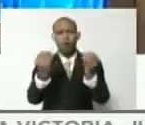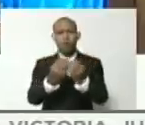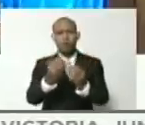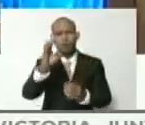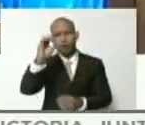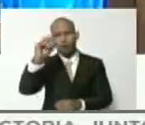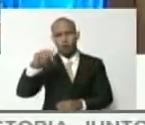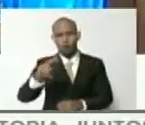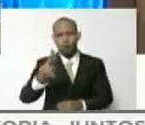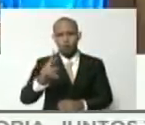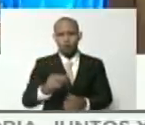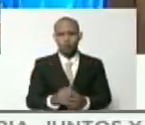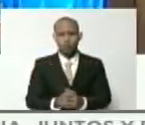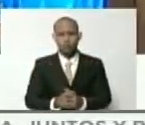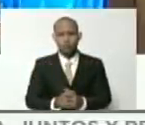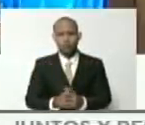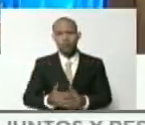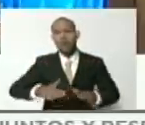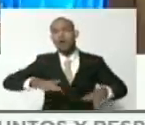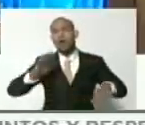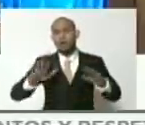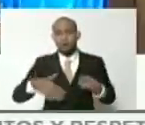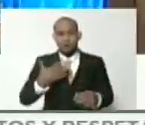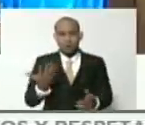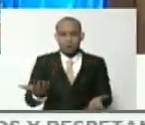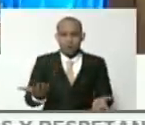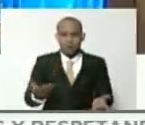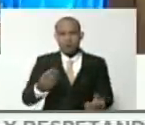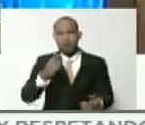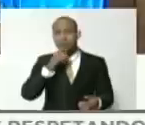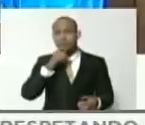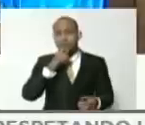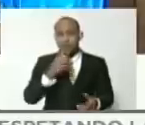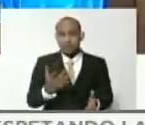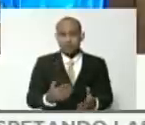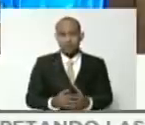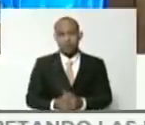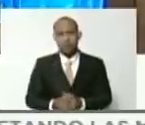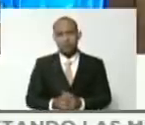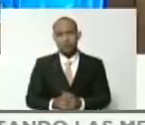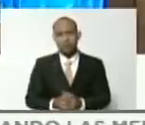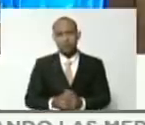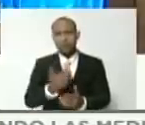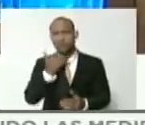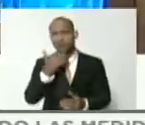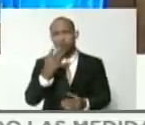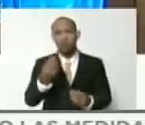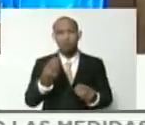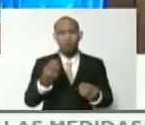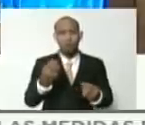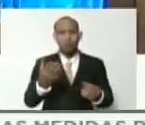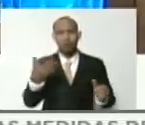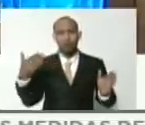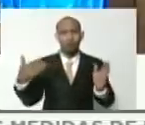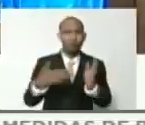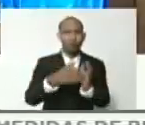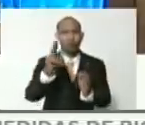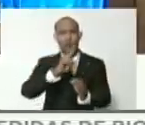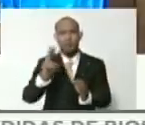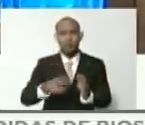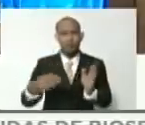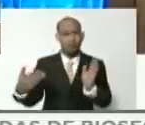Unidas a veces pudieran ser tensas con motivo de toda la campaña mundial contra